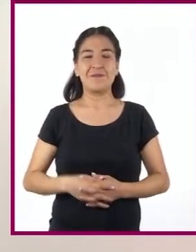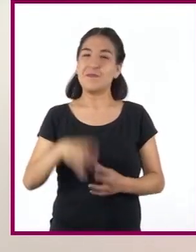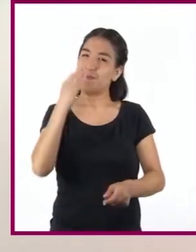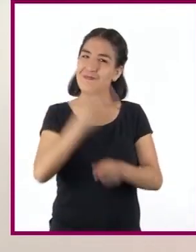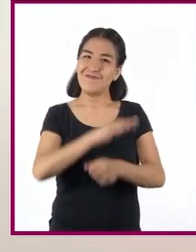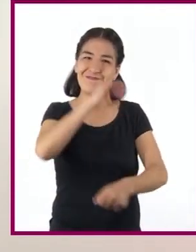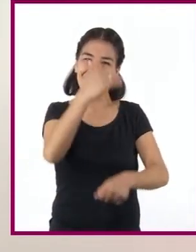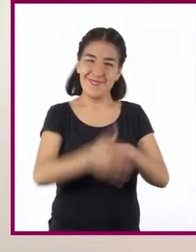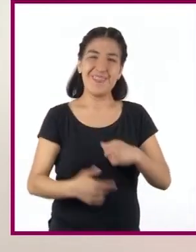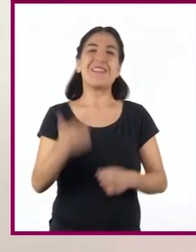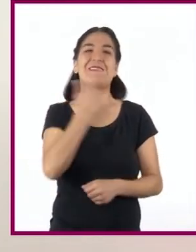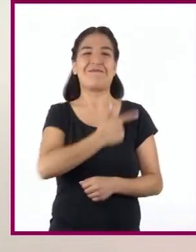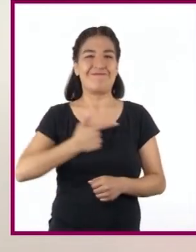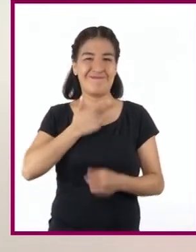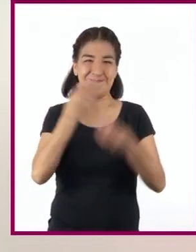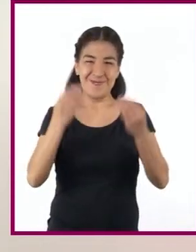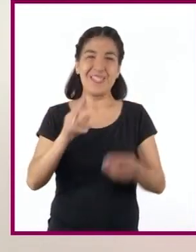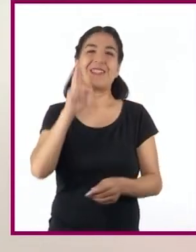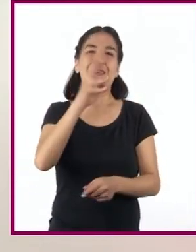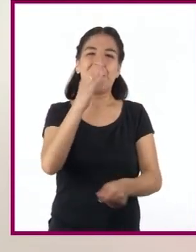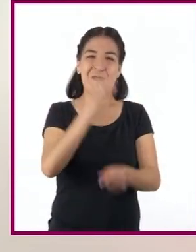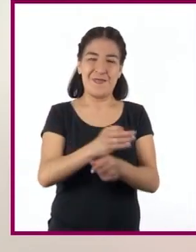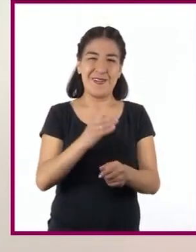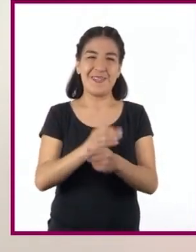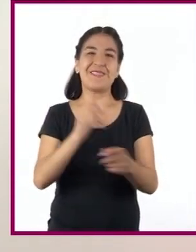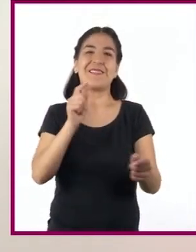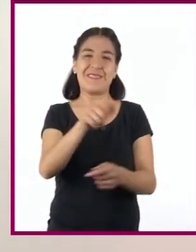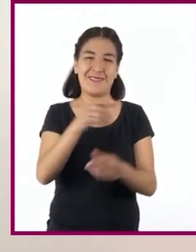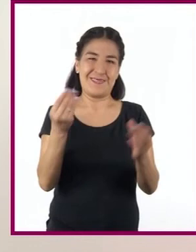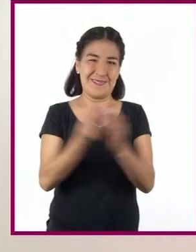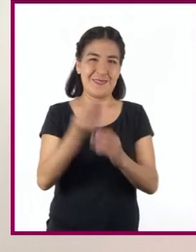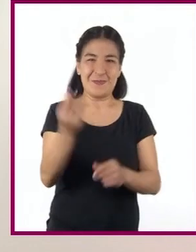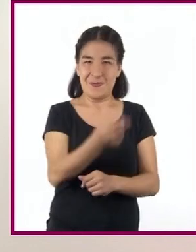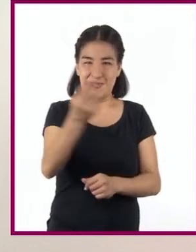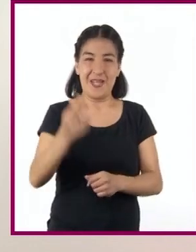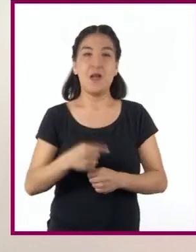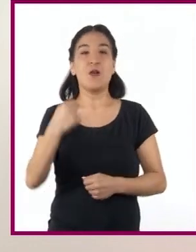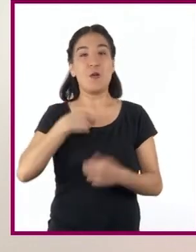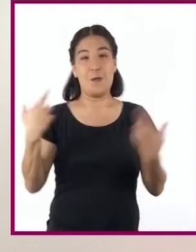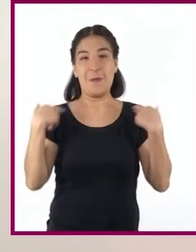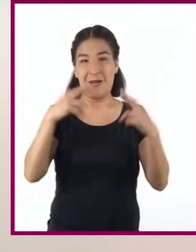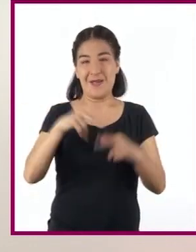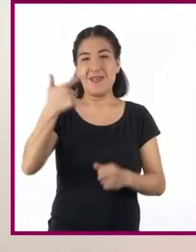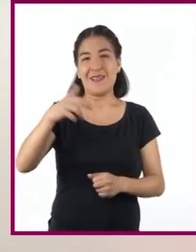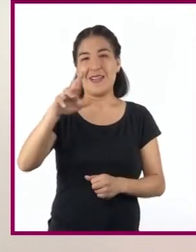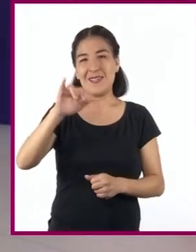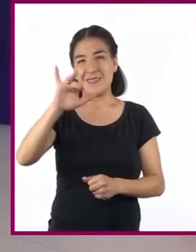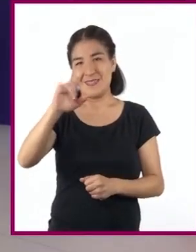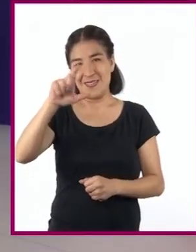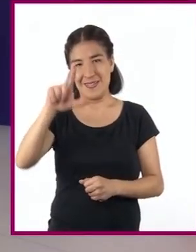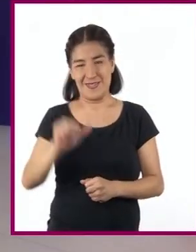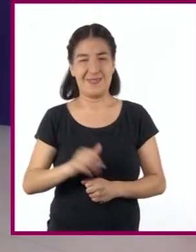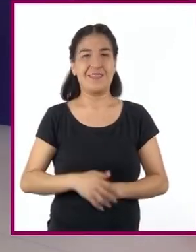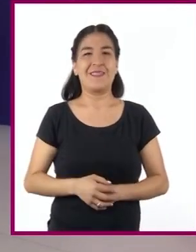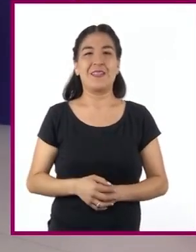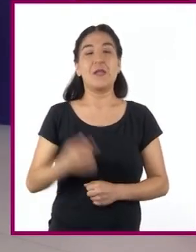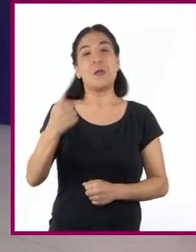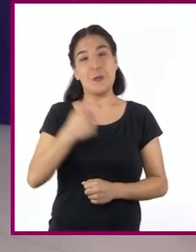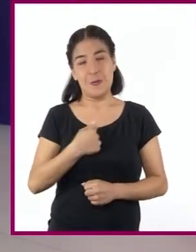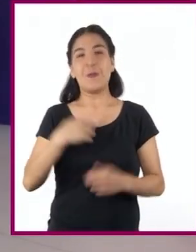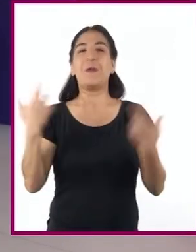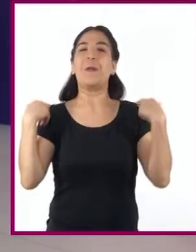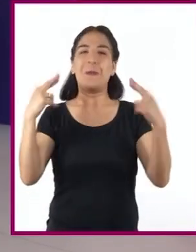Terminamos. Me dio mucho gusto haber estado hoy con ustedes. Yo soy la profesora Graciela Sánchez Venancio. Y yo,